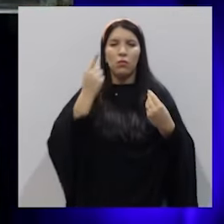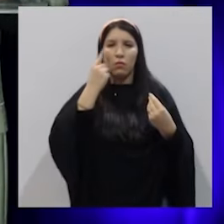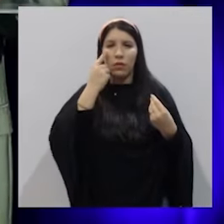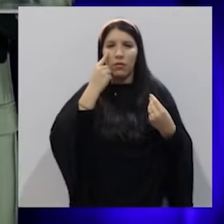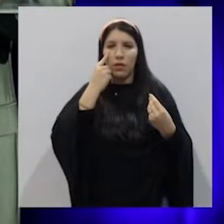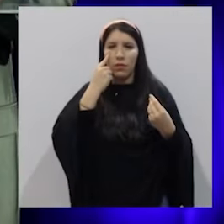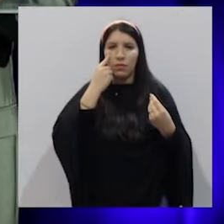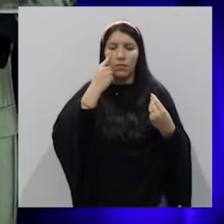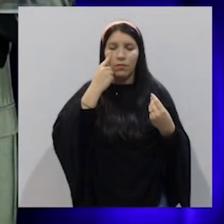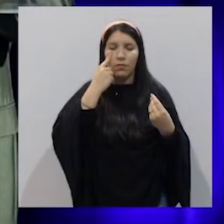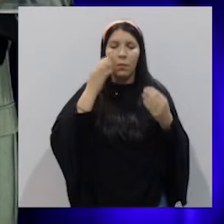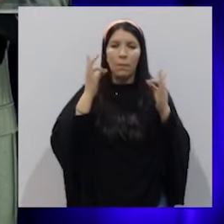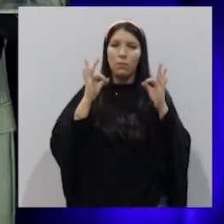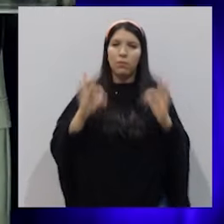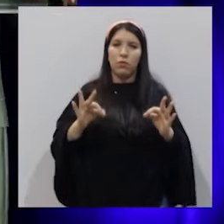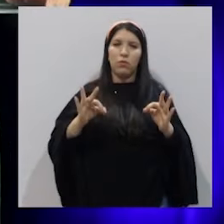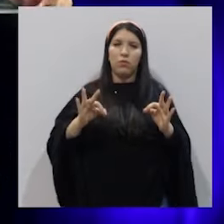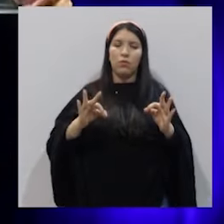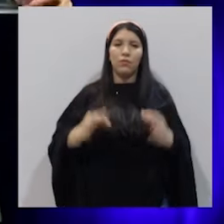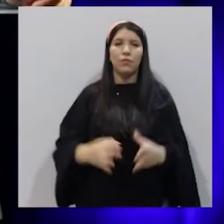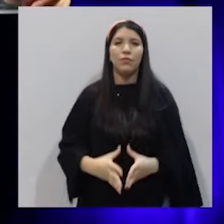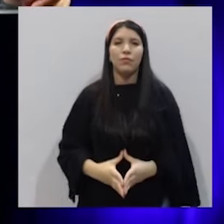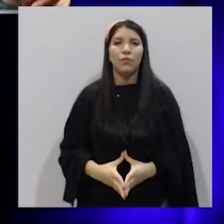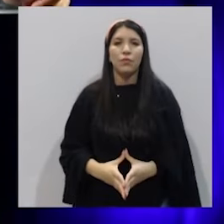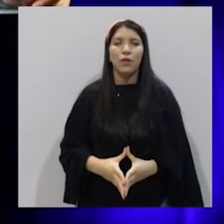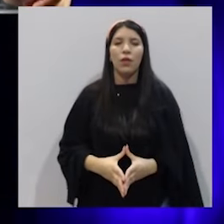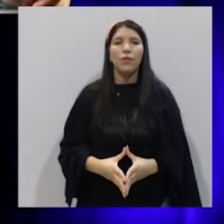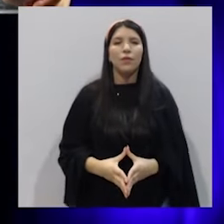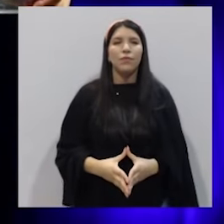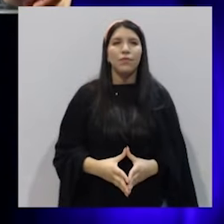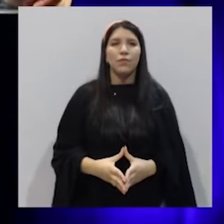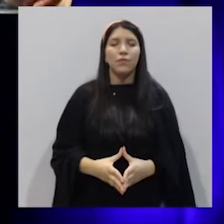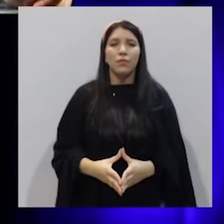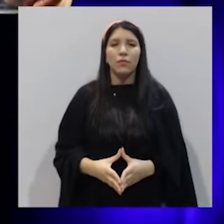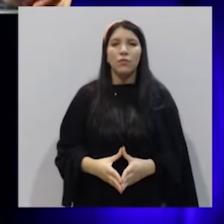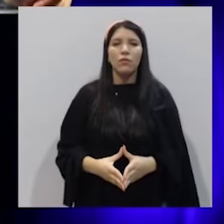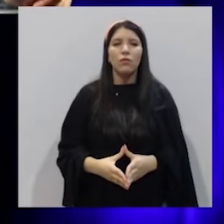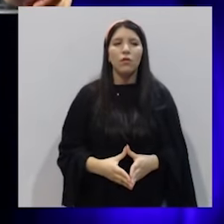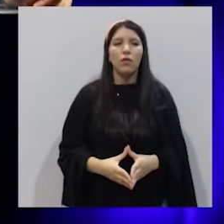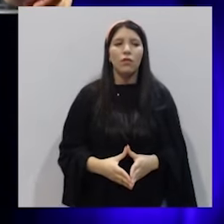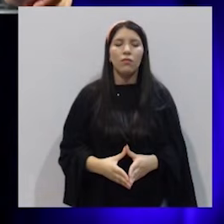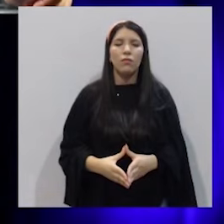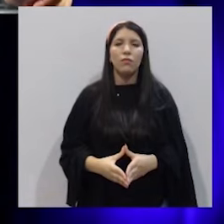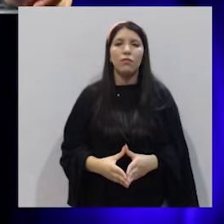agrada al señor la murmuración y podríamos enumerar tantos